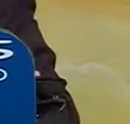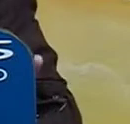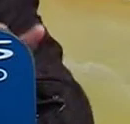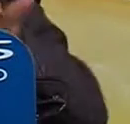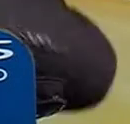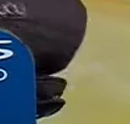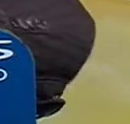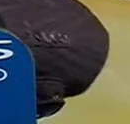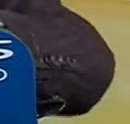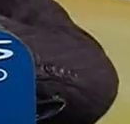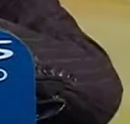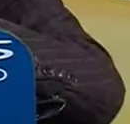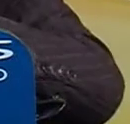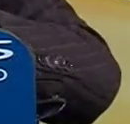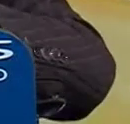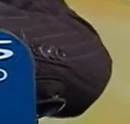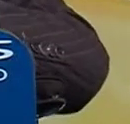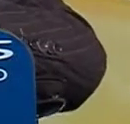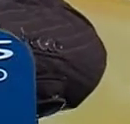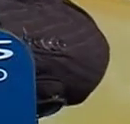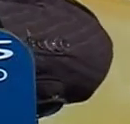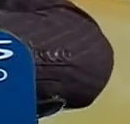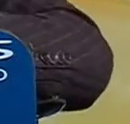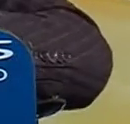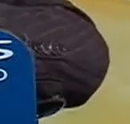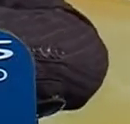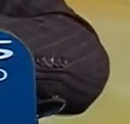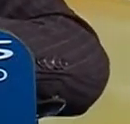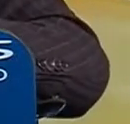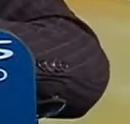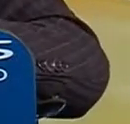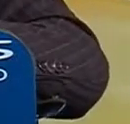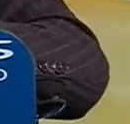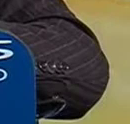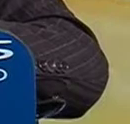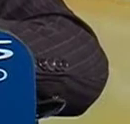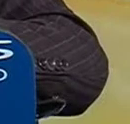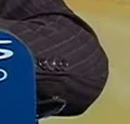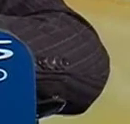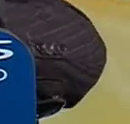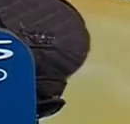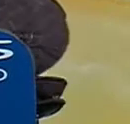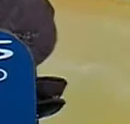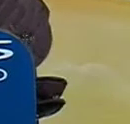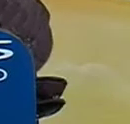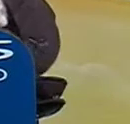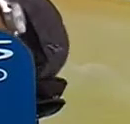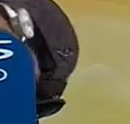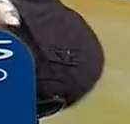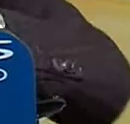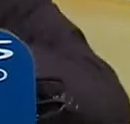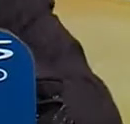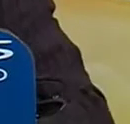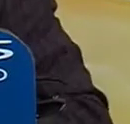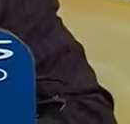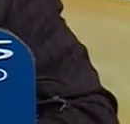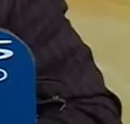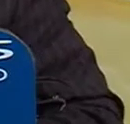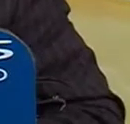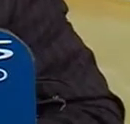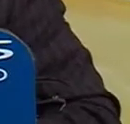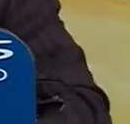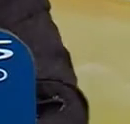de África Más allá de sirene y romanos aquí residentes tanto judíos como